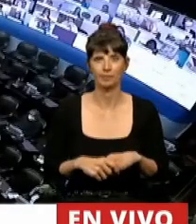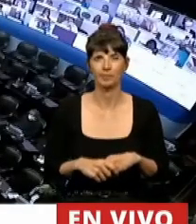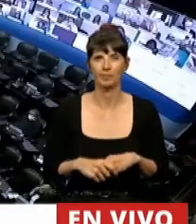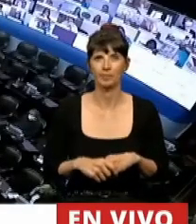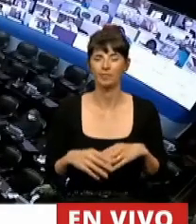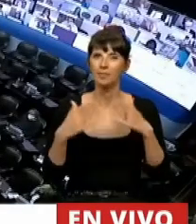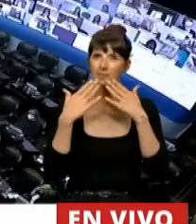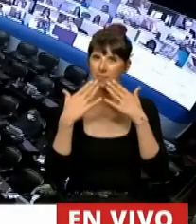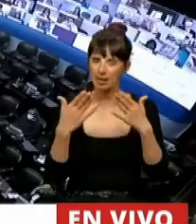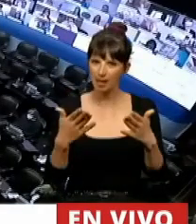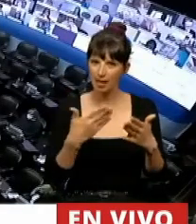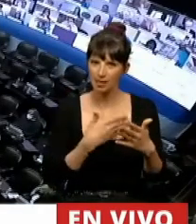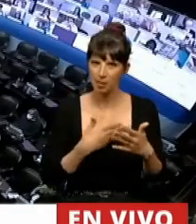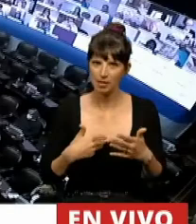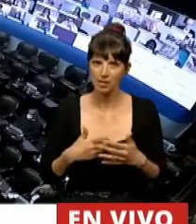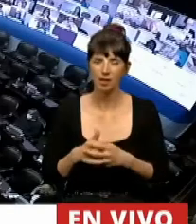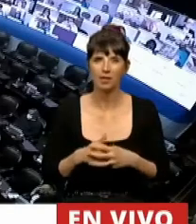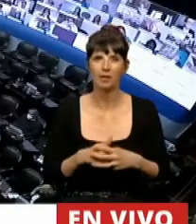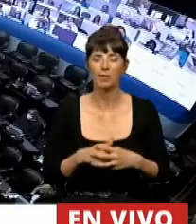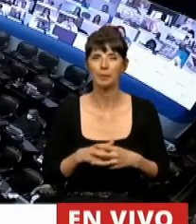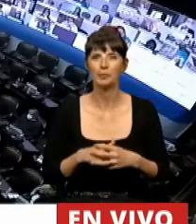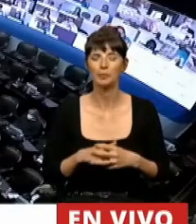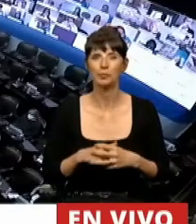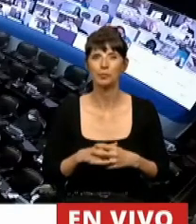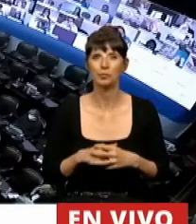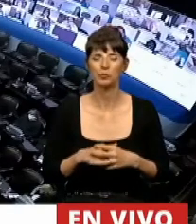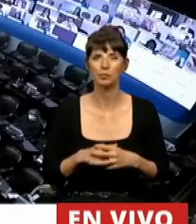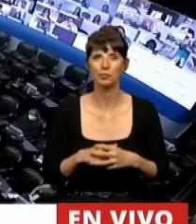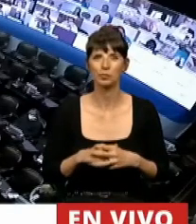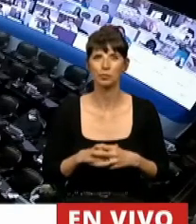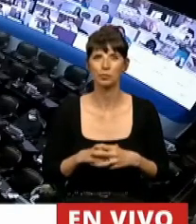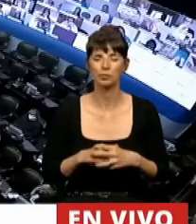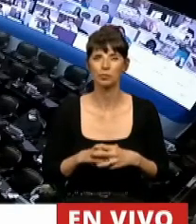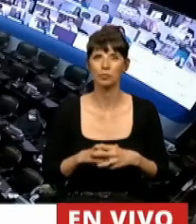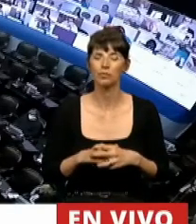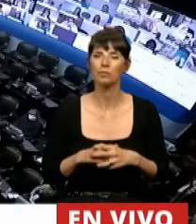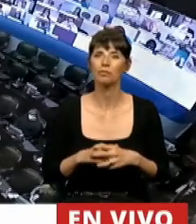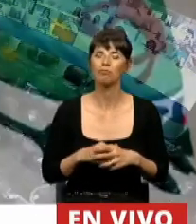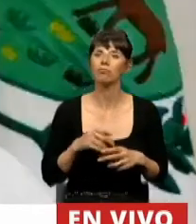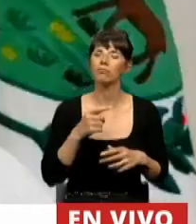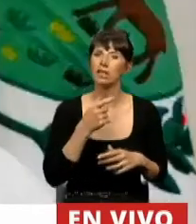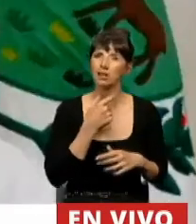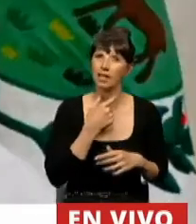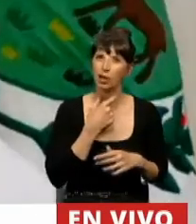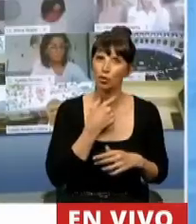Muchas gracias, presidente. Primero, bueno, también expresar